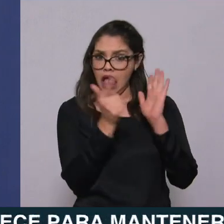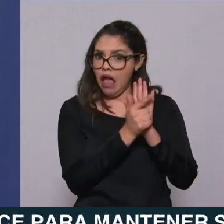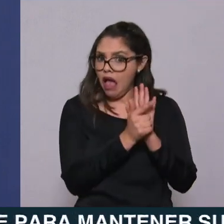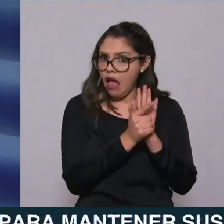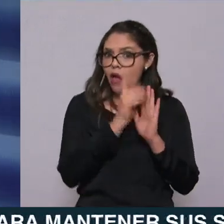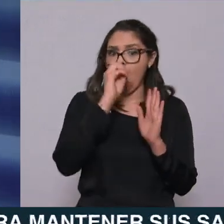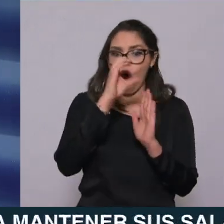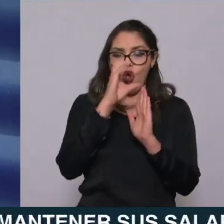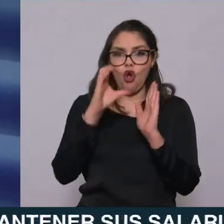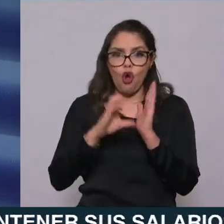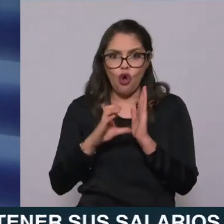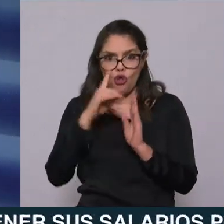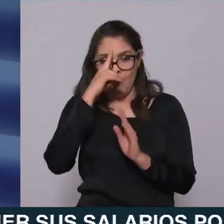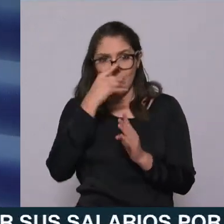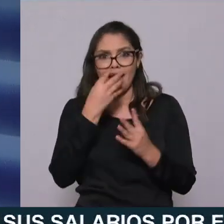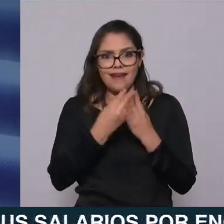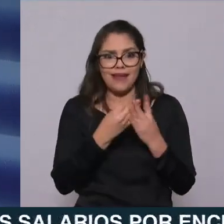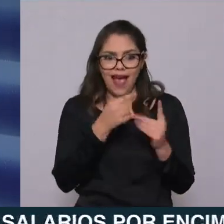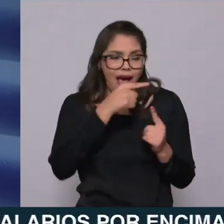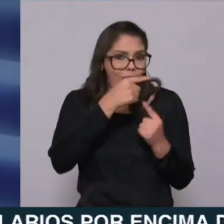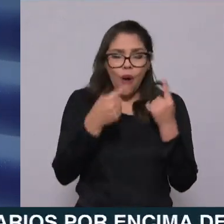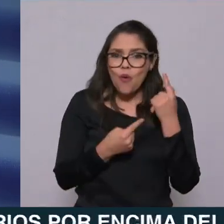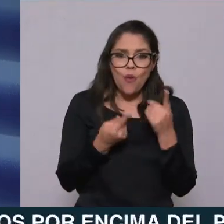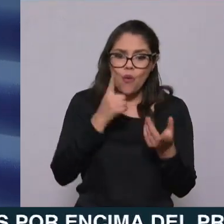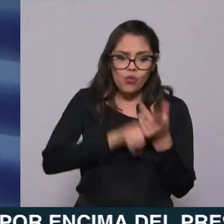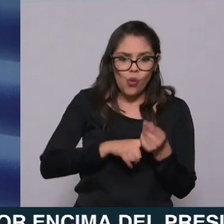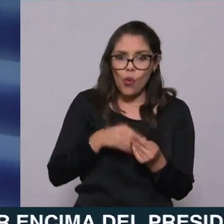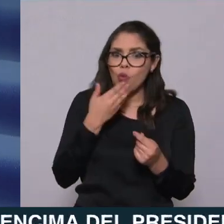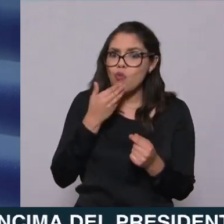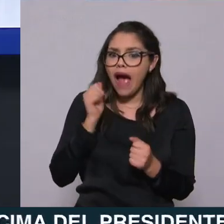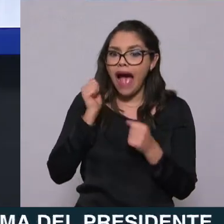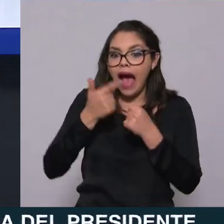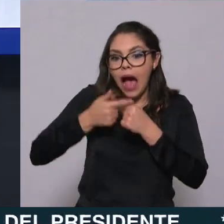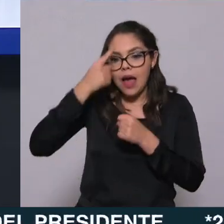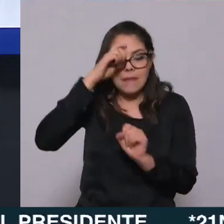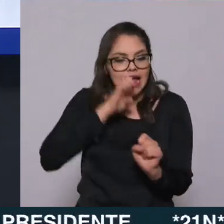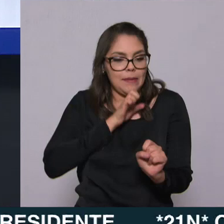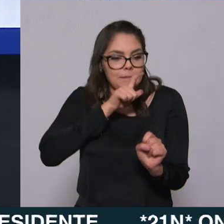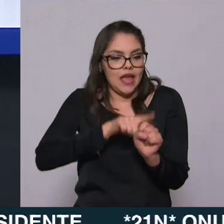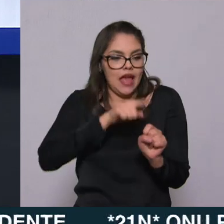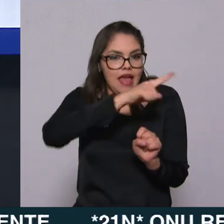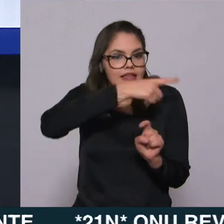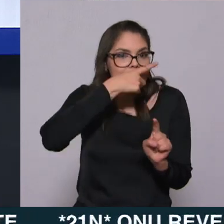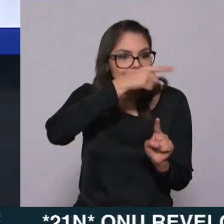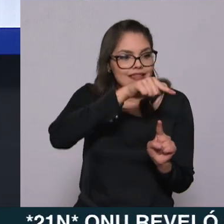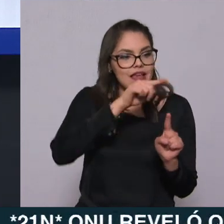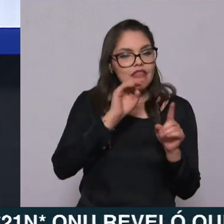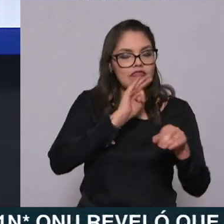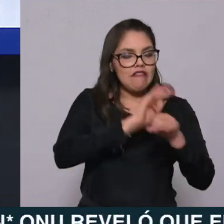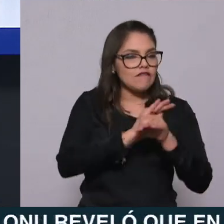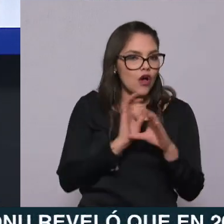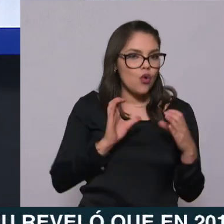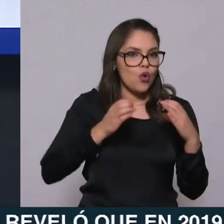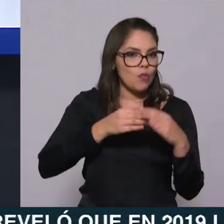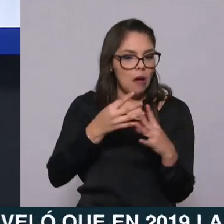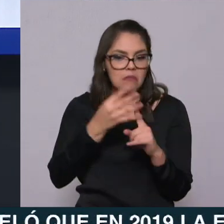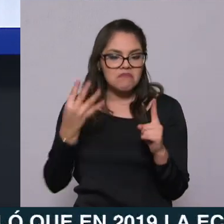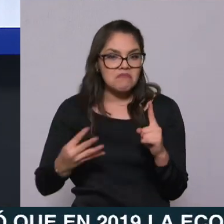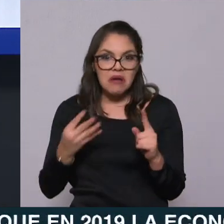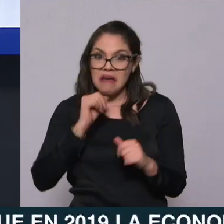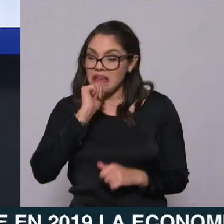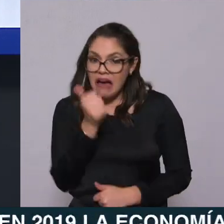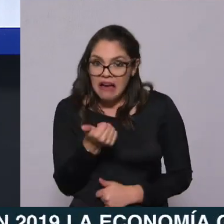código penal, que no existe algo que haga referencia a la comunidad LGBT, eso es muy preocupante. La segunda parte de